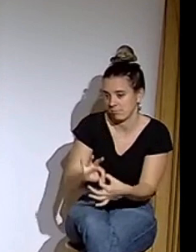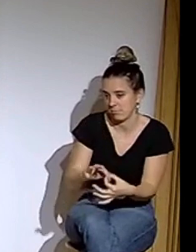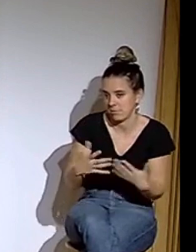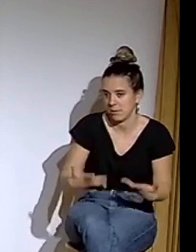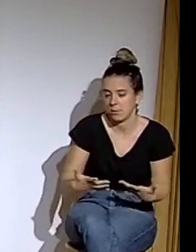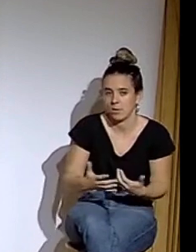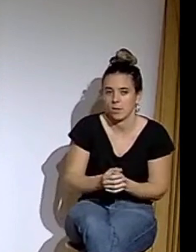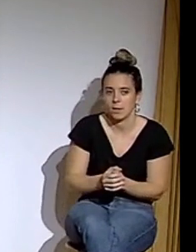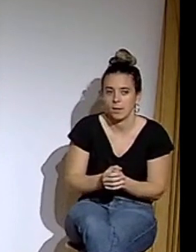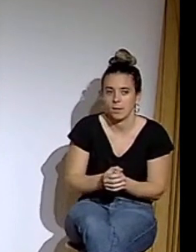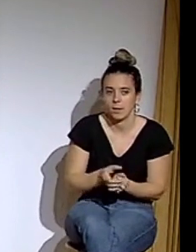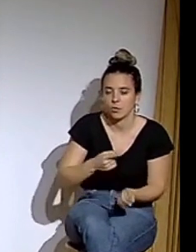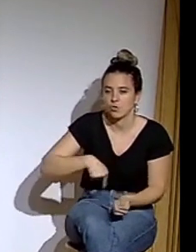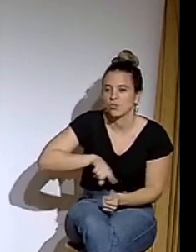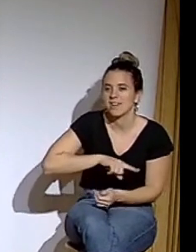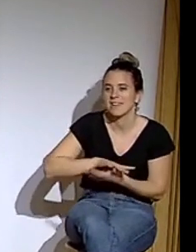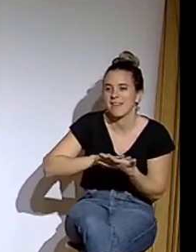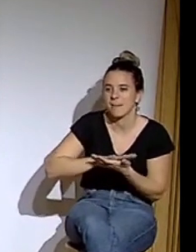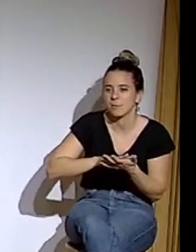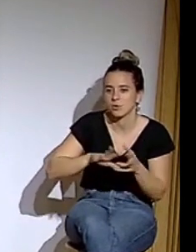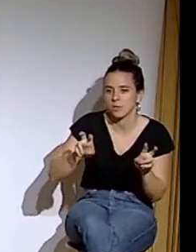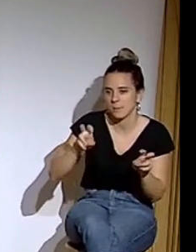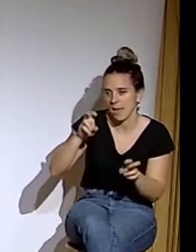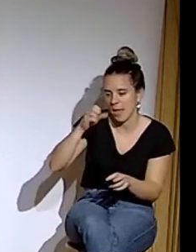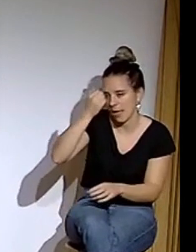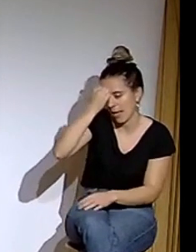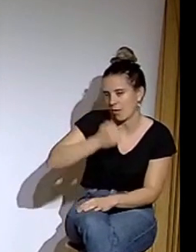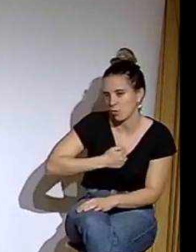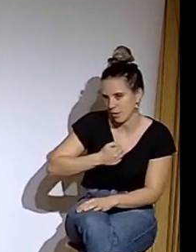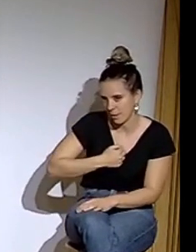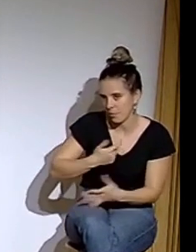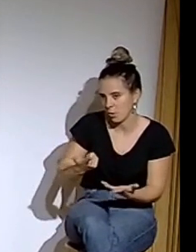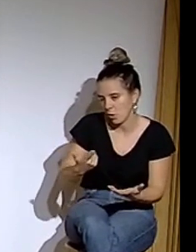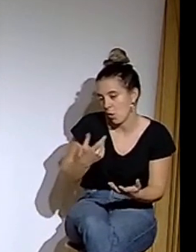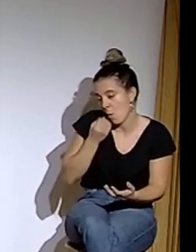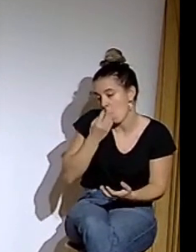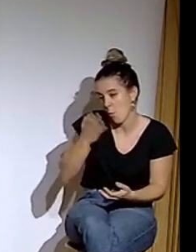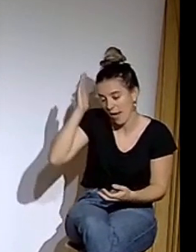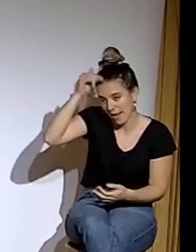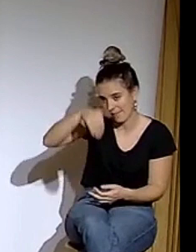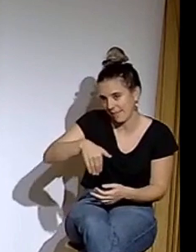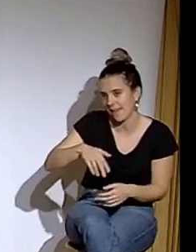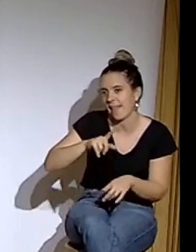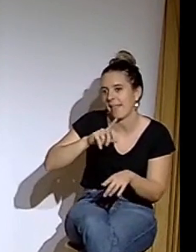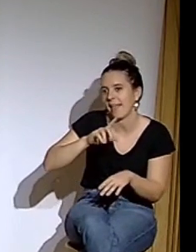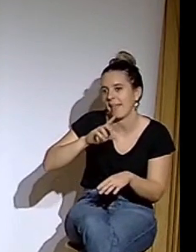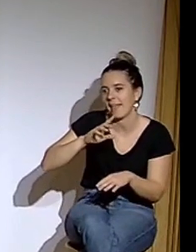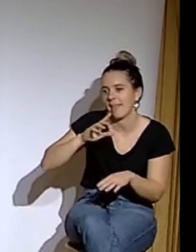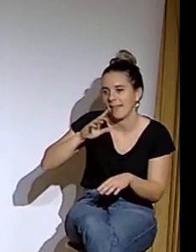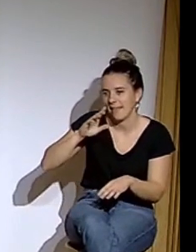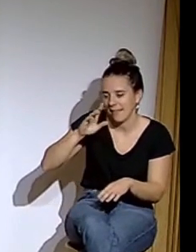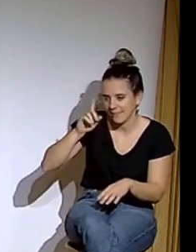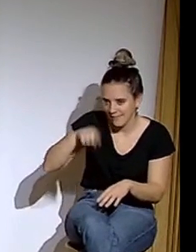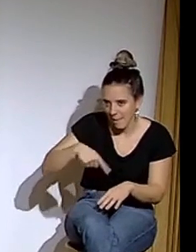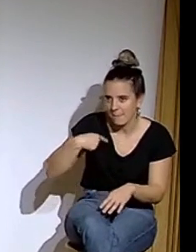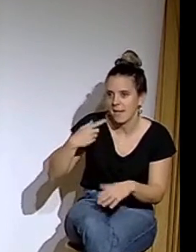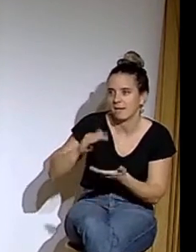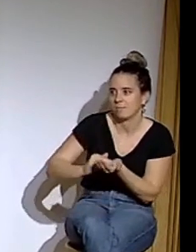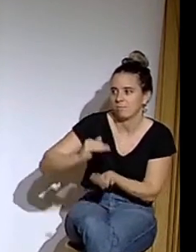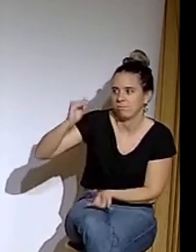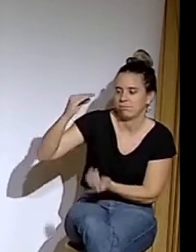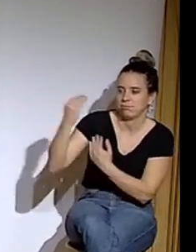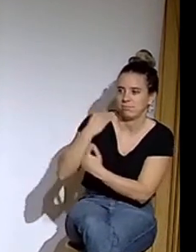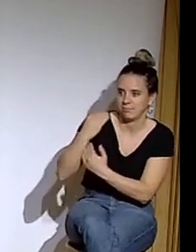solo hablar del catolicismo ojo al dato Yo como con Argentina también fui creada católica apostólica romana he ido a misa todos los días de mi